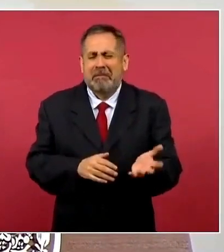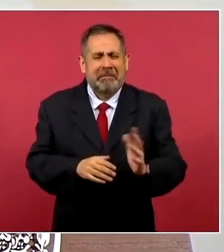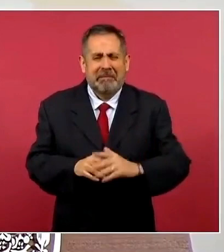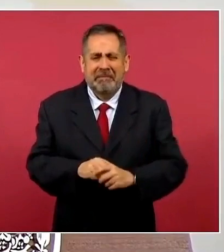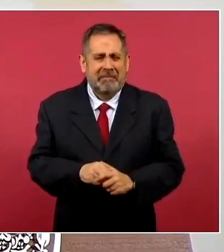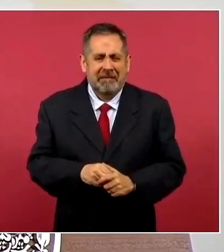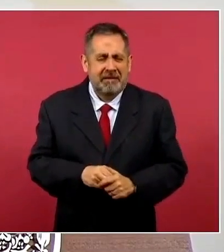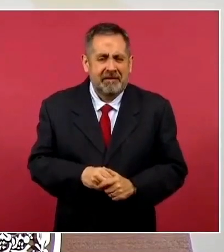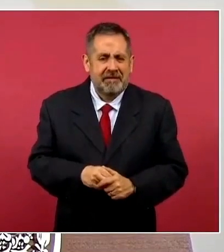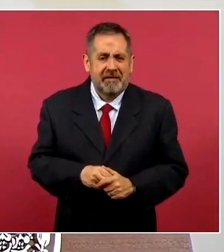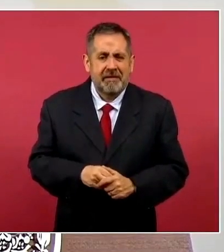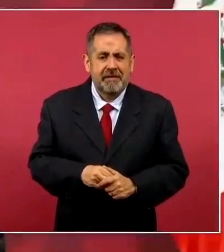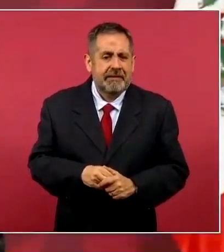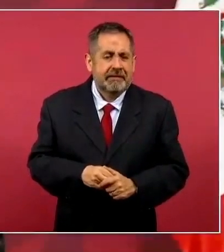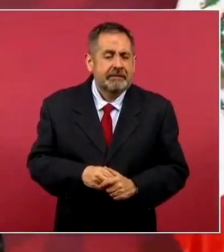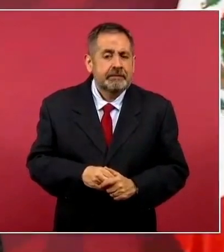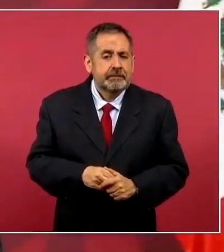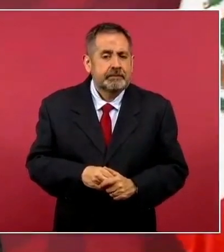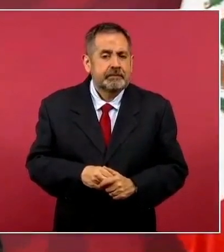de